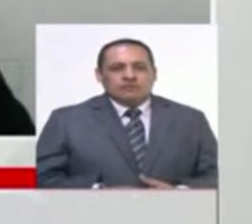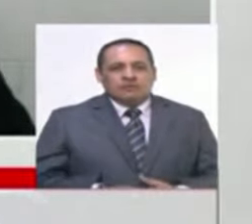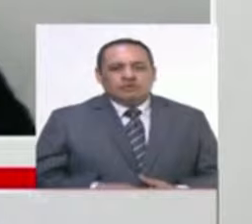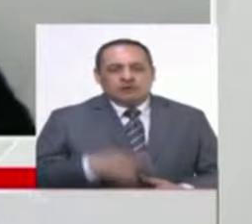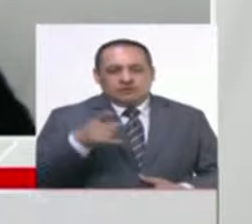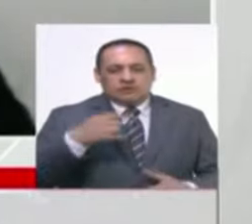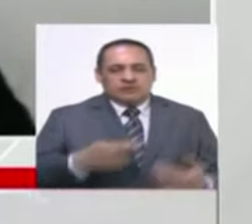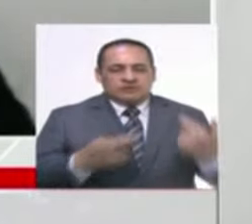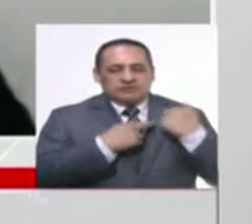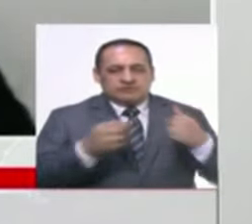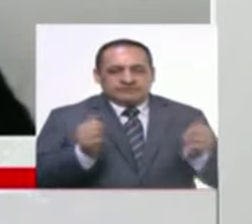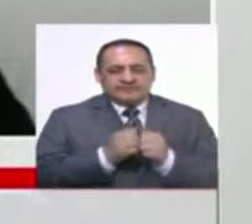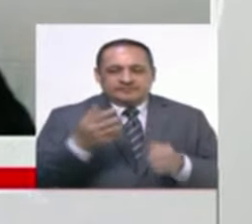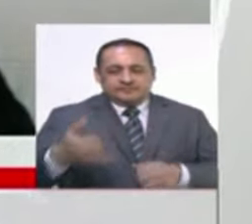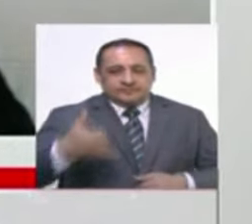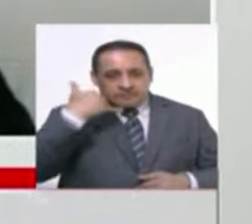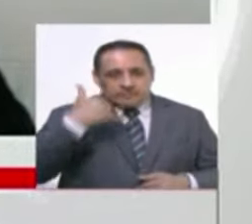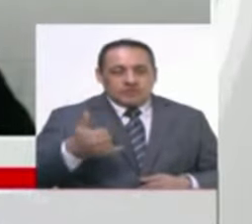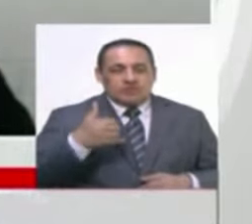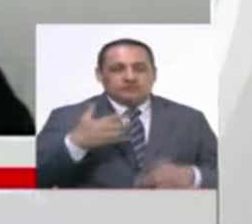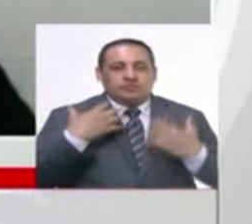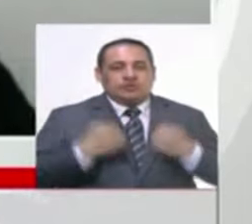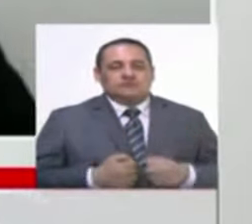en custodia de usted o la de su abogado?